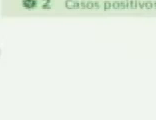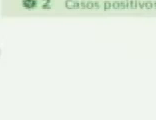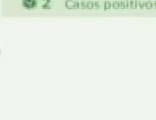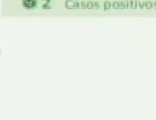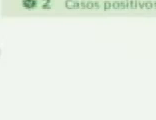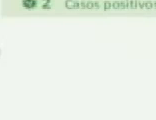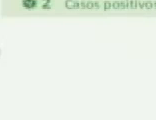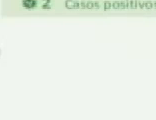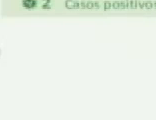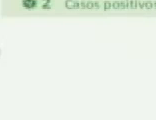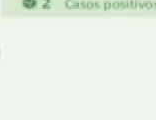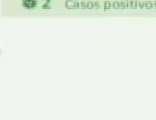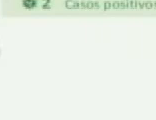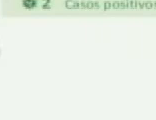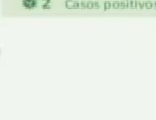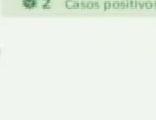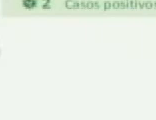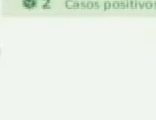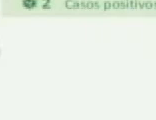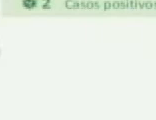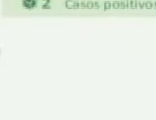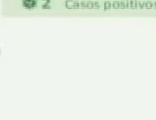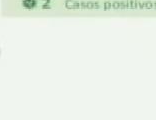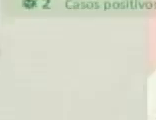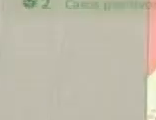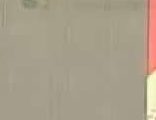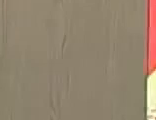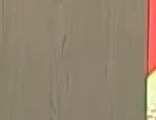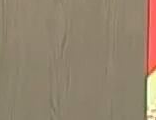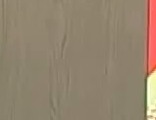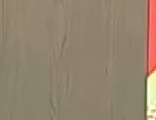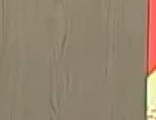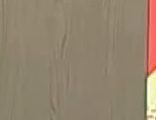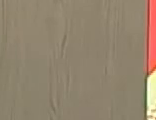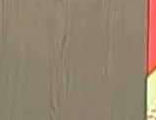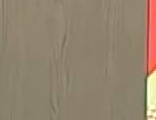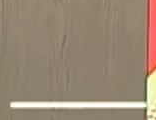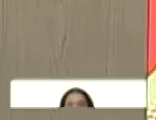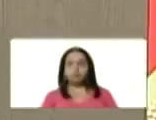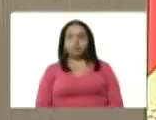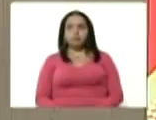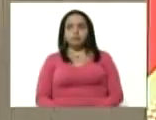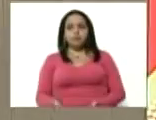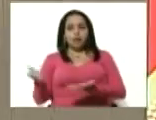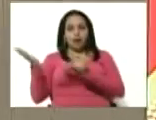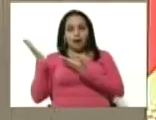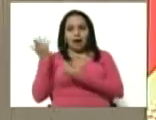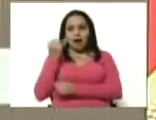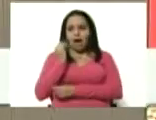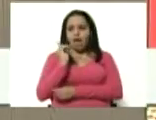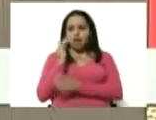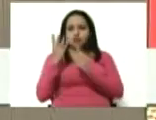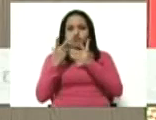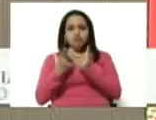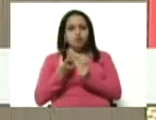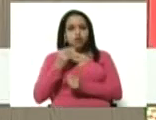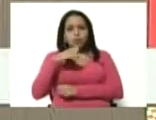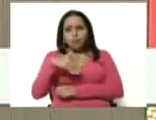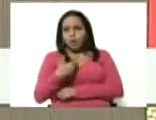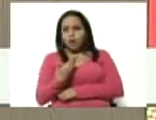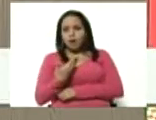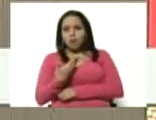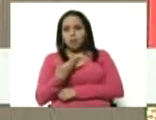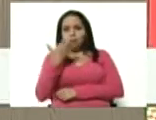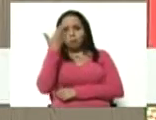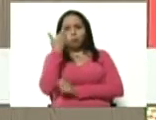que habían llegado por los vuelos en La Guaira. Bueno, ahí están los números. No podemos cerrar